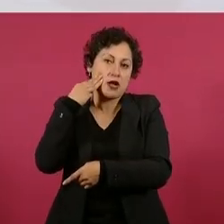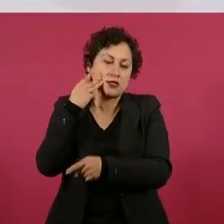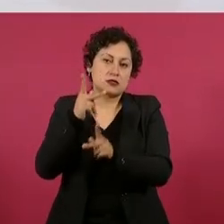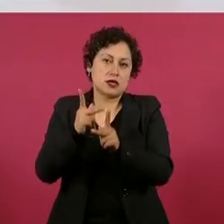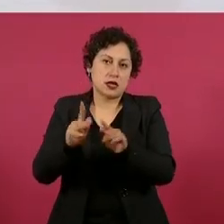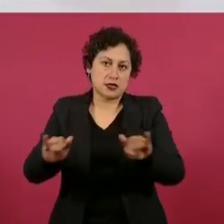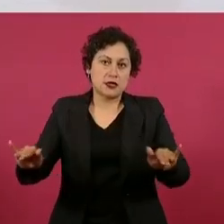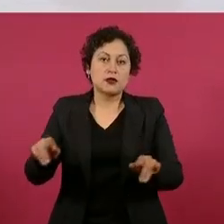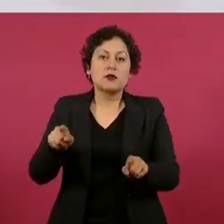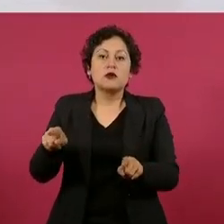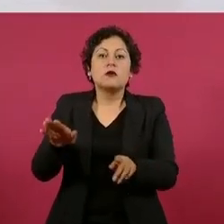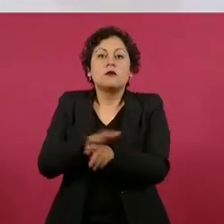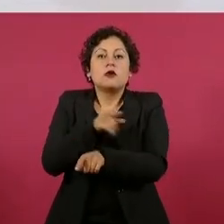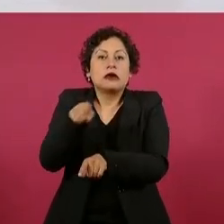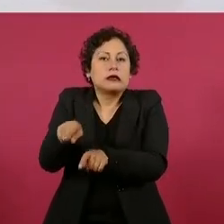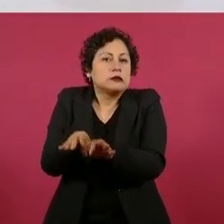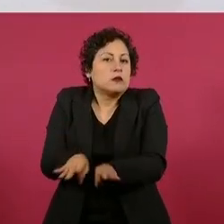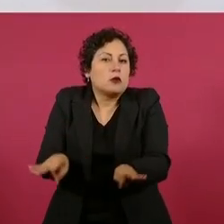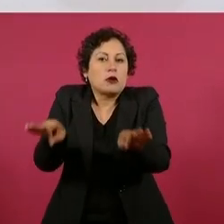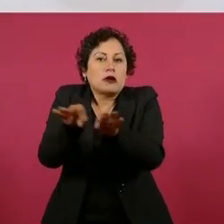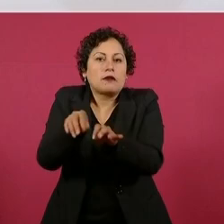contenedores en el país,